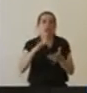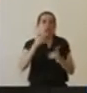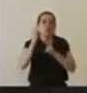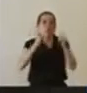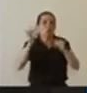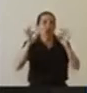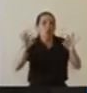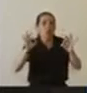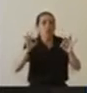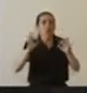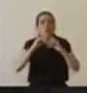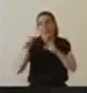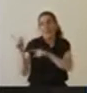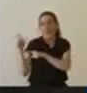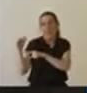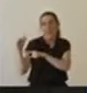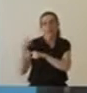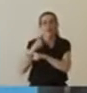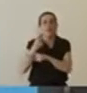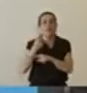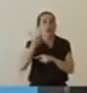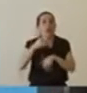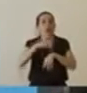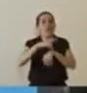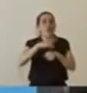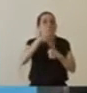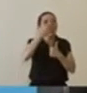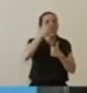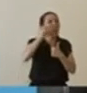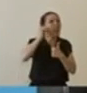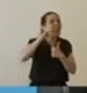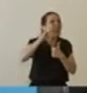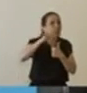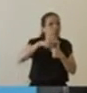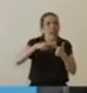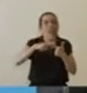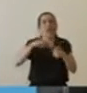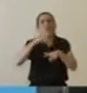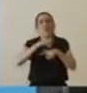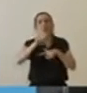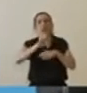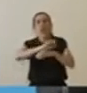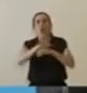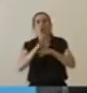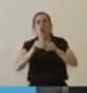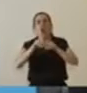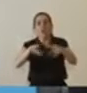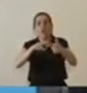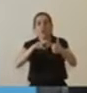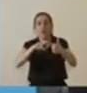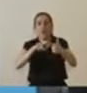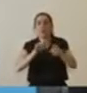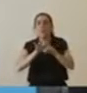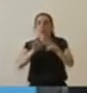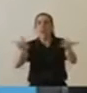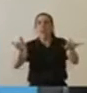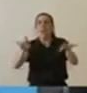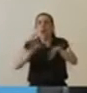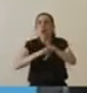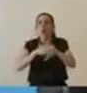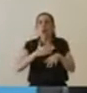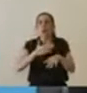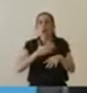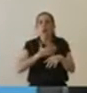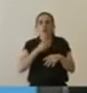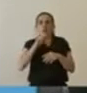que dado que ambas enfermedades, tanto la gripe como la infección por coronavirus, son enfermedades de transmisión de virus respiratorios y tiene un